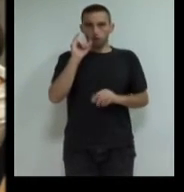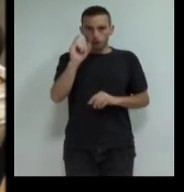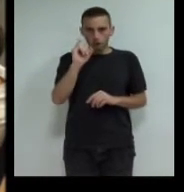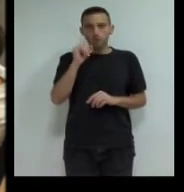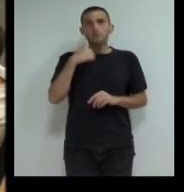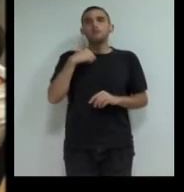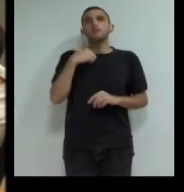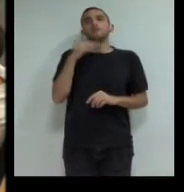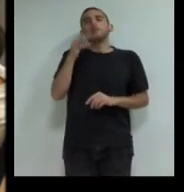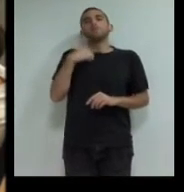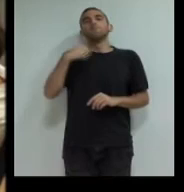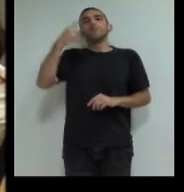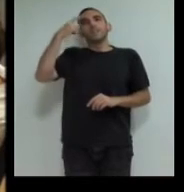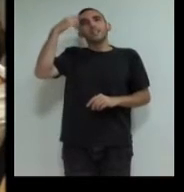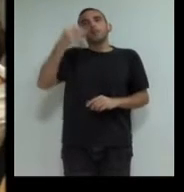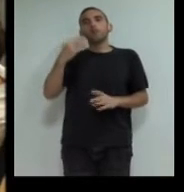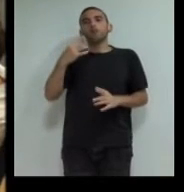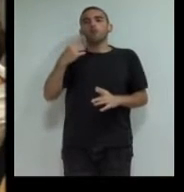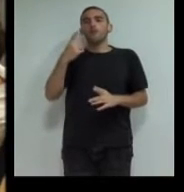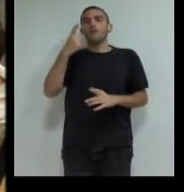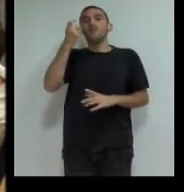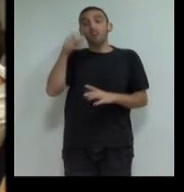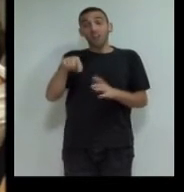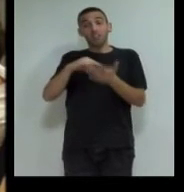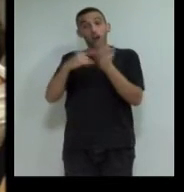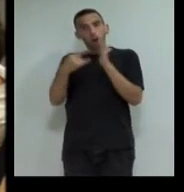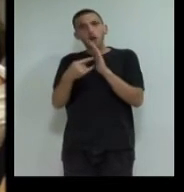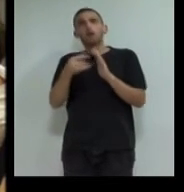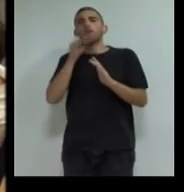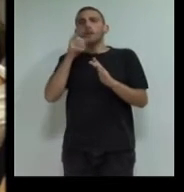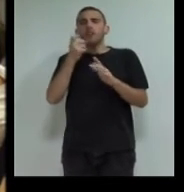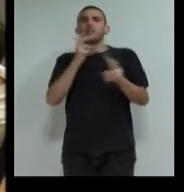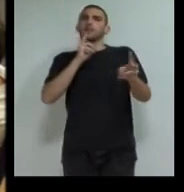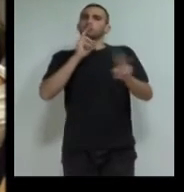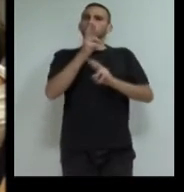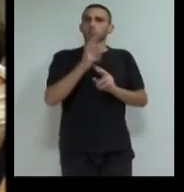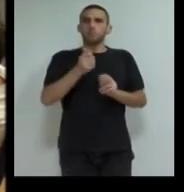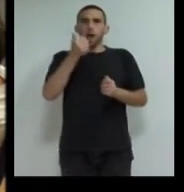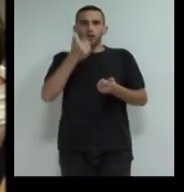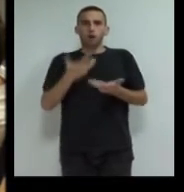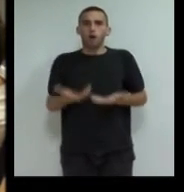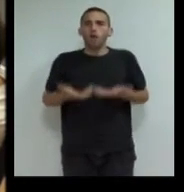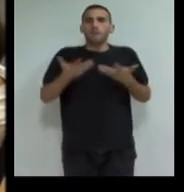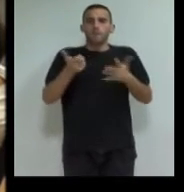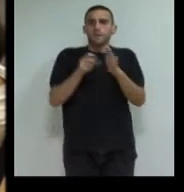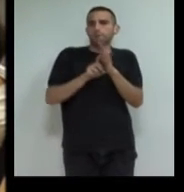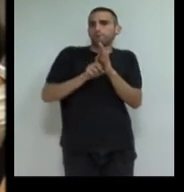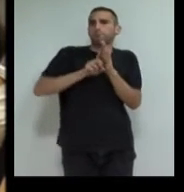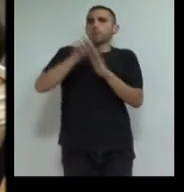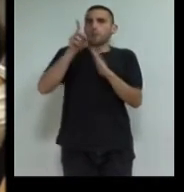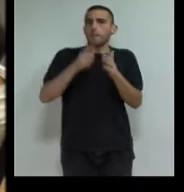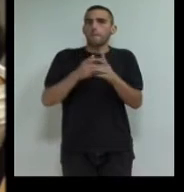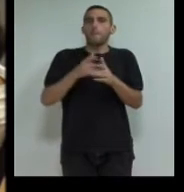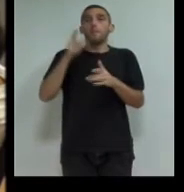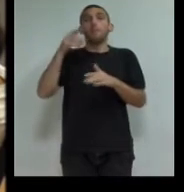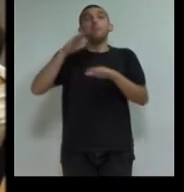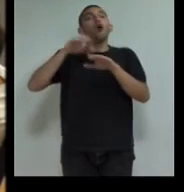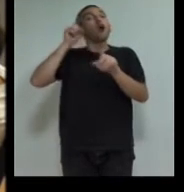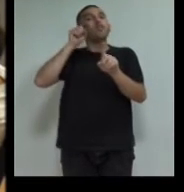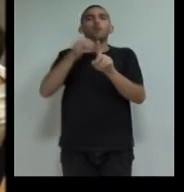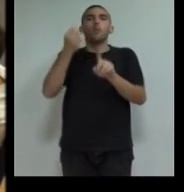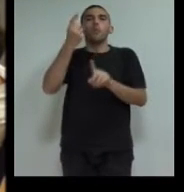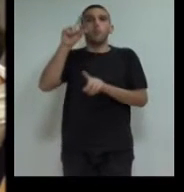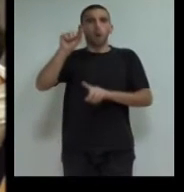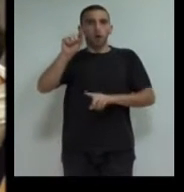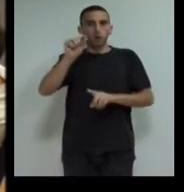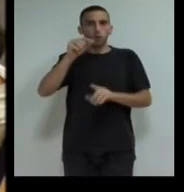yo creo que todavía está por dar mucha más respuesta, que aún teniendo en cuenta esta insensibilidad, los costos sean más baratos, por